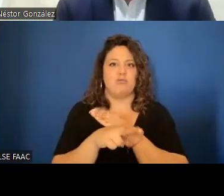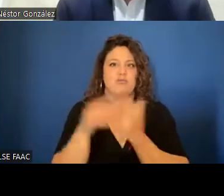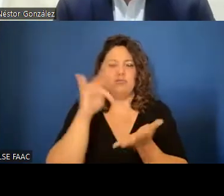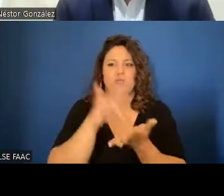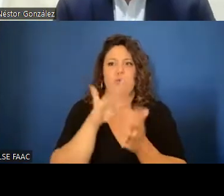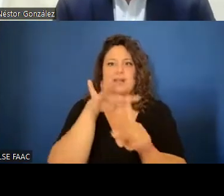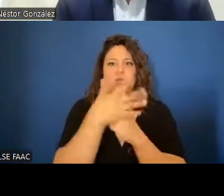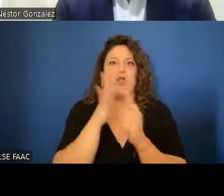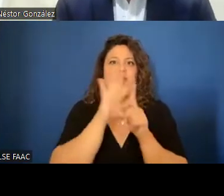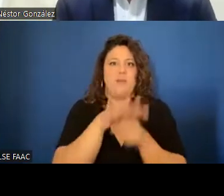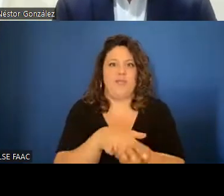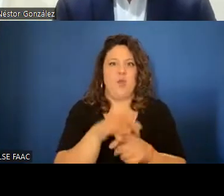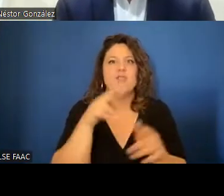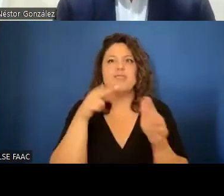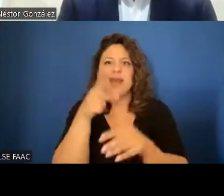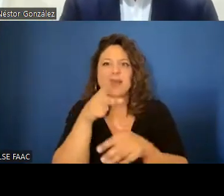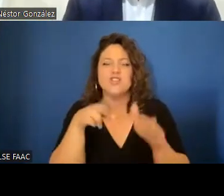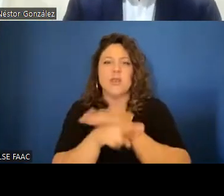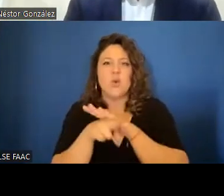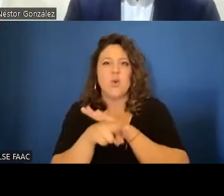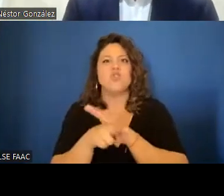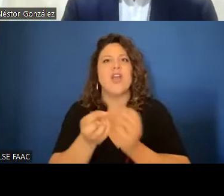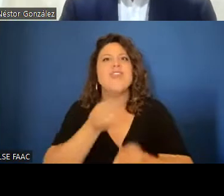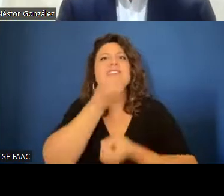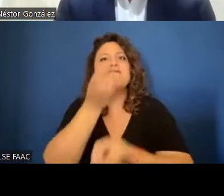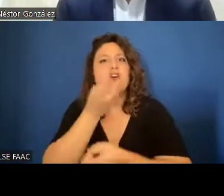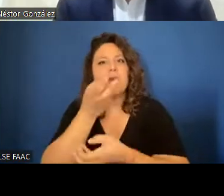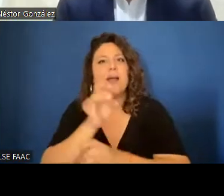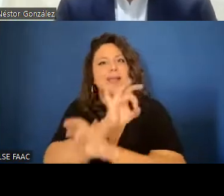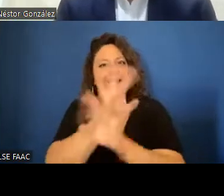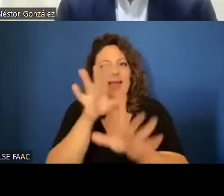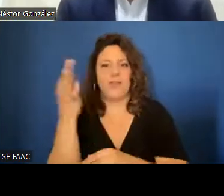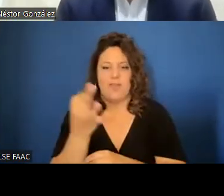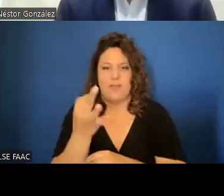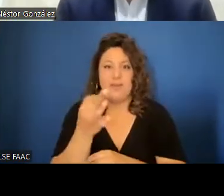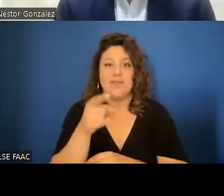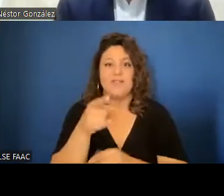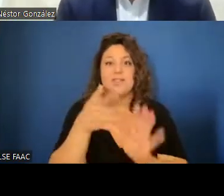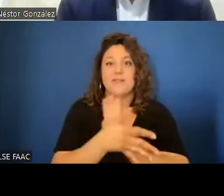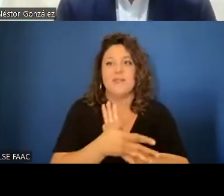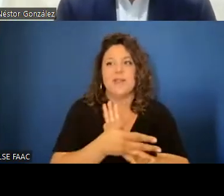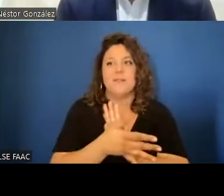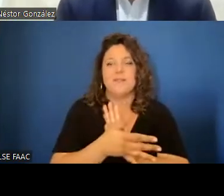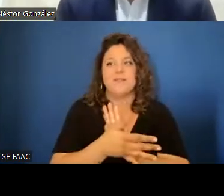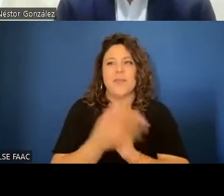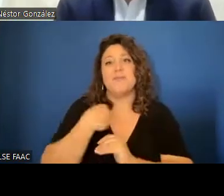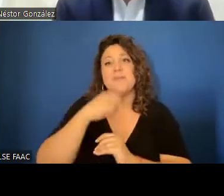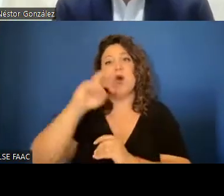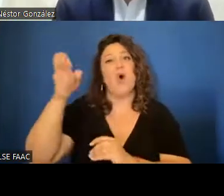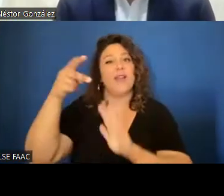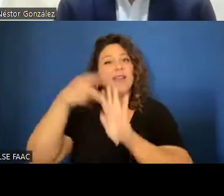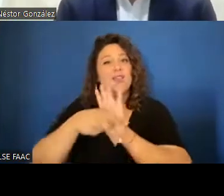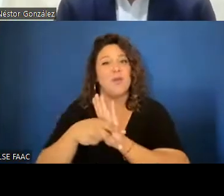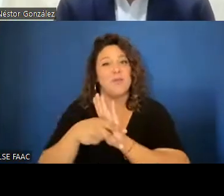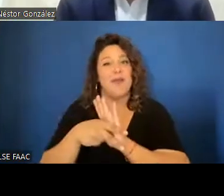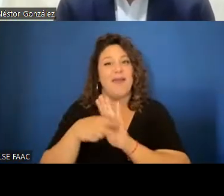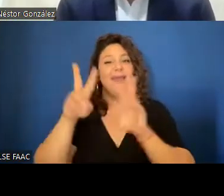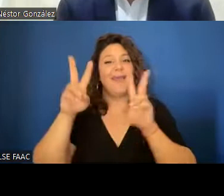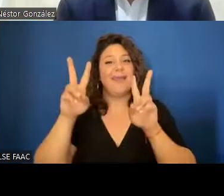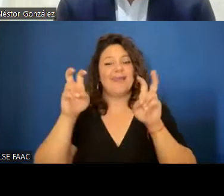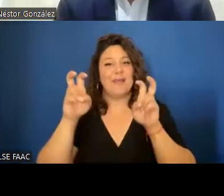cualquier ámbito de nuestra vida. Se hace un desglose muy amplio y en el que se dice pues, que bueno, va a regular las